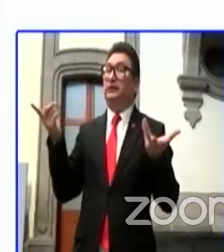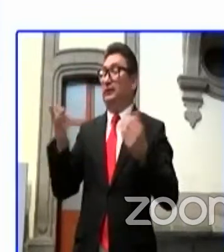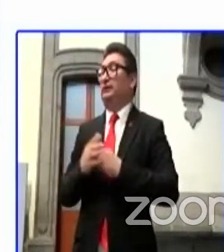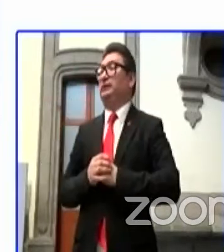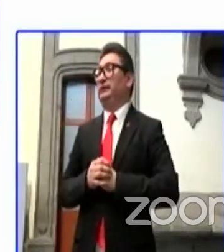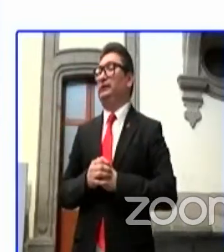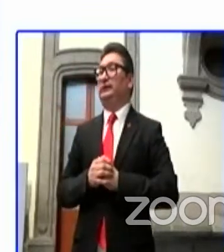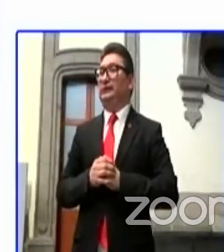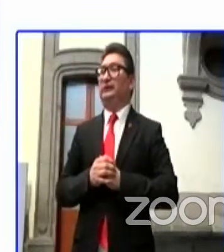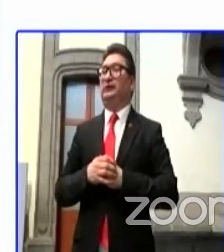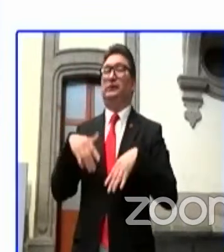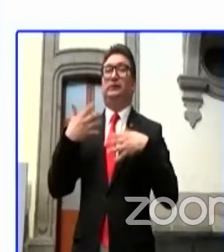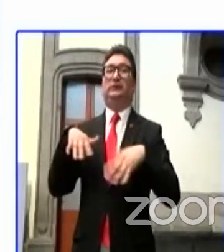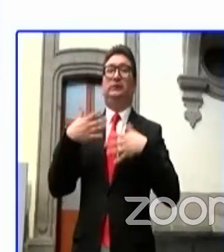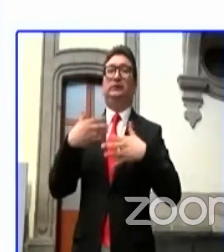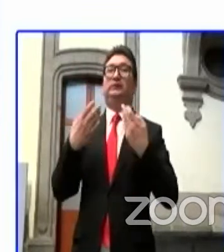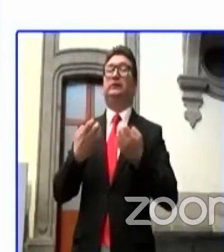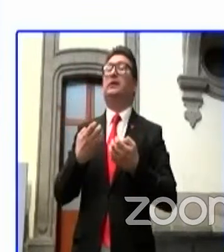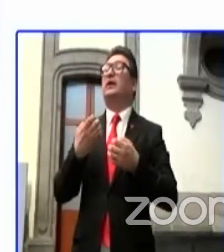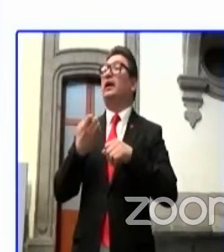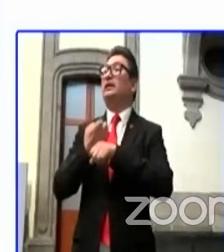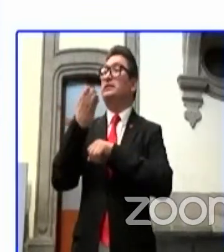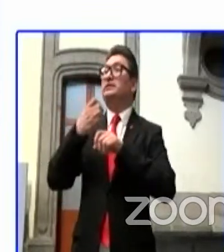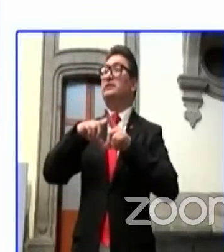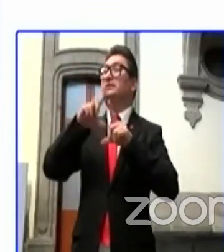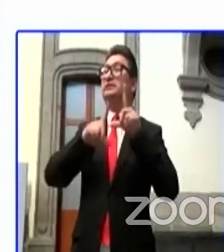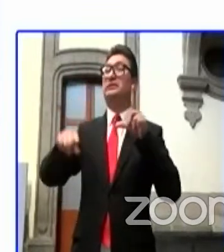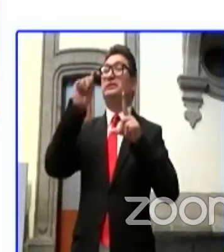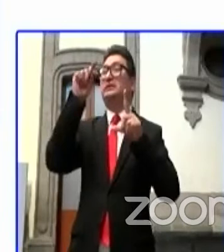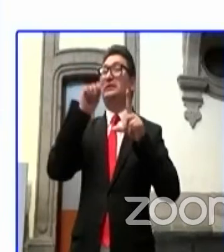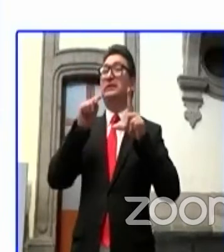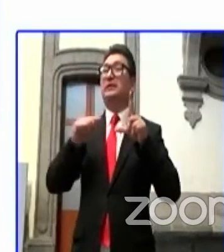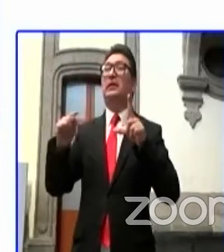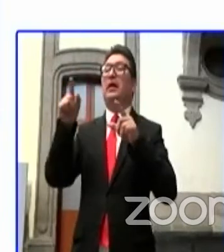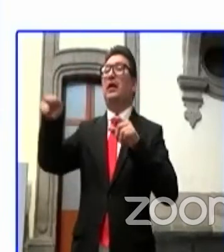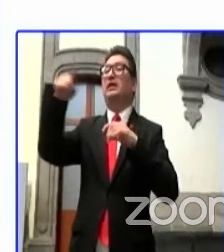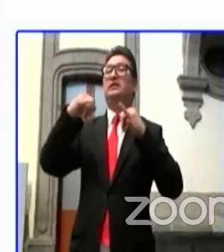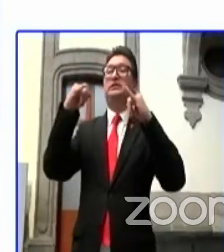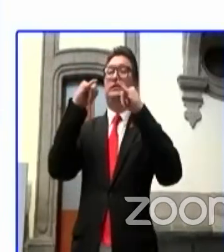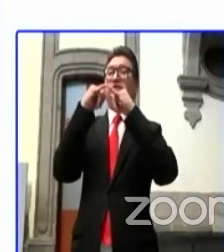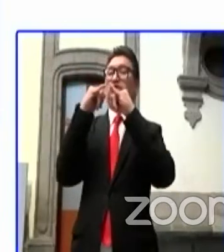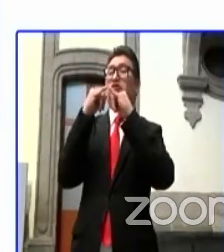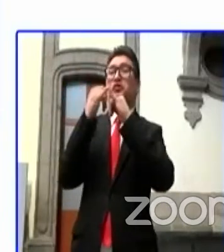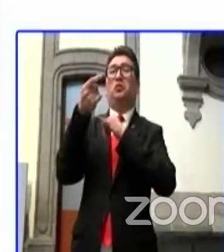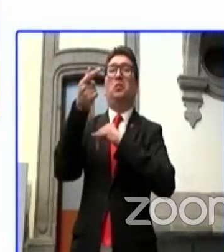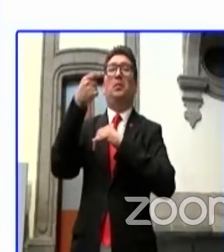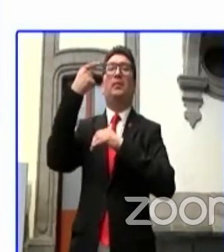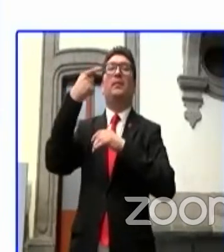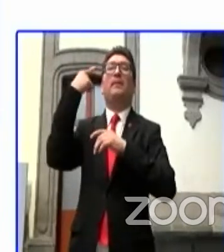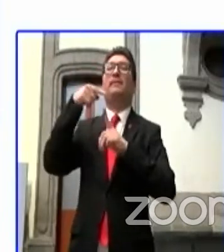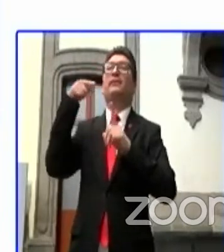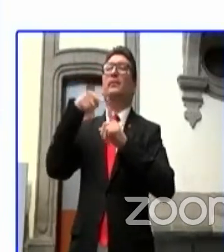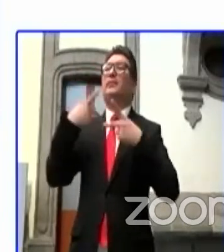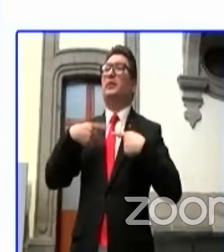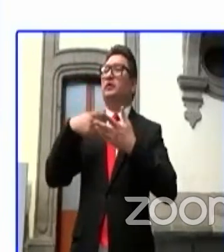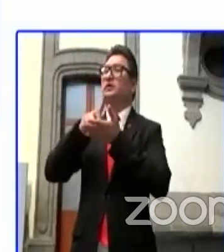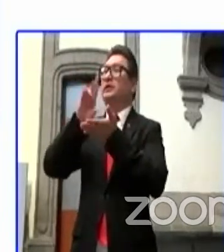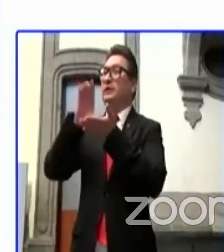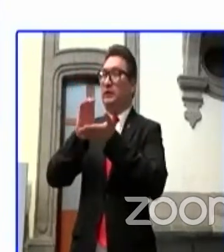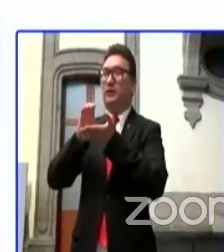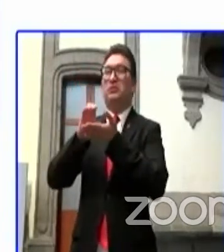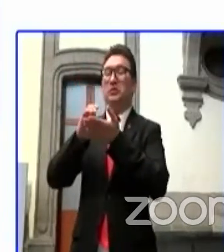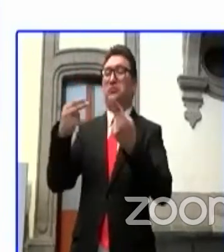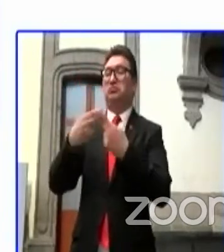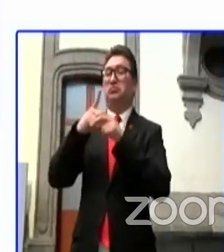Tenemos prácticamente aquí reunidos a los pocos institutos de y para personas con discapacidad que existen en el